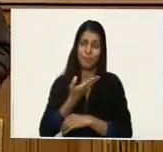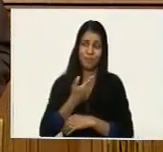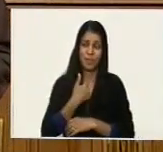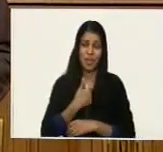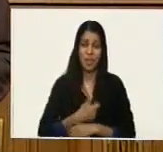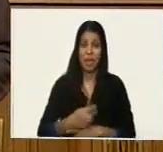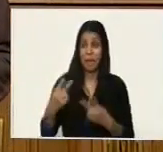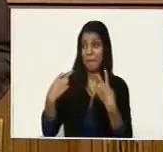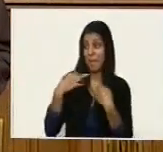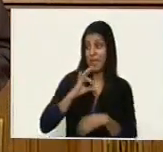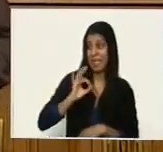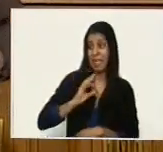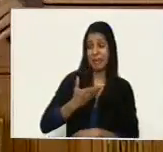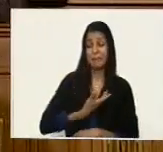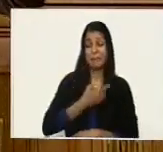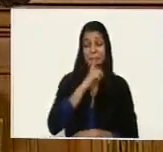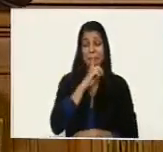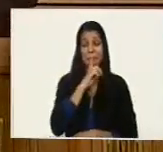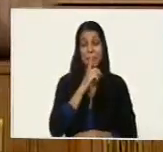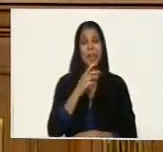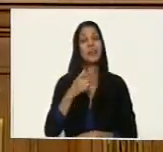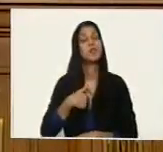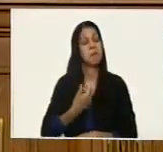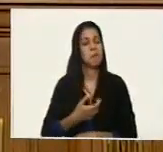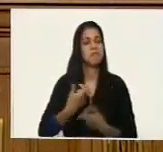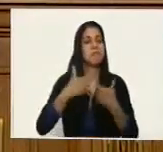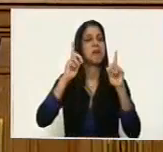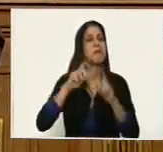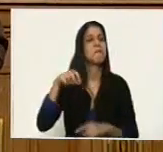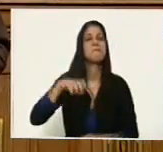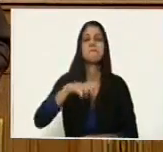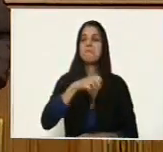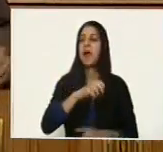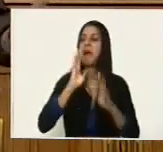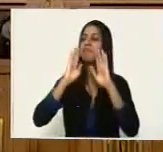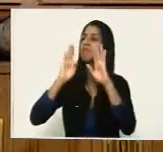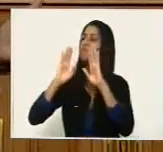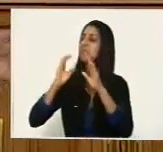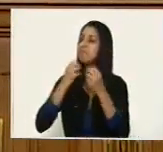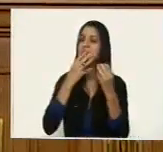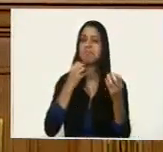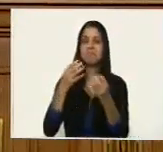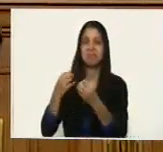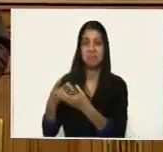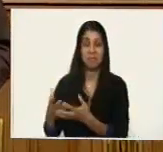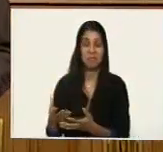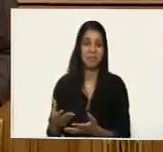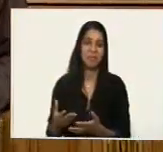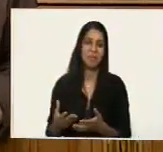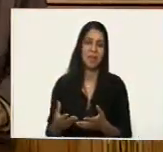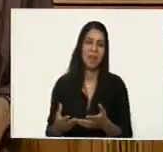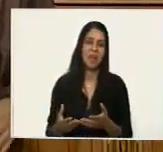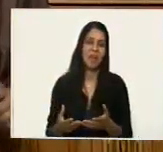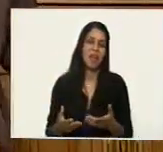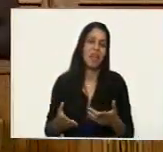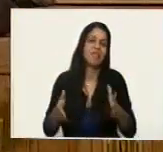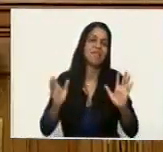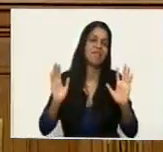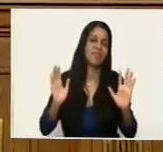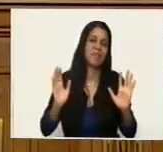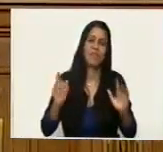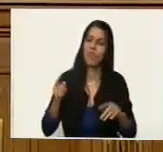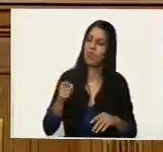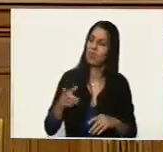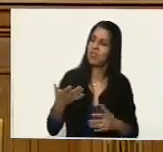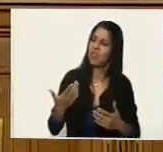mí. Yo todavía puedo andar por ahí a la buena de Dios, aunque hay una cosa que, ya que usted lo dijo,